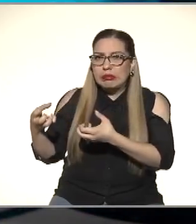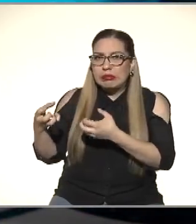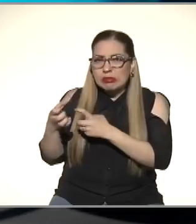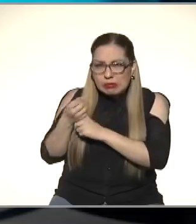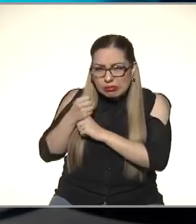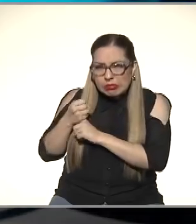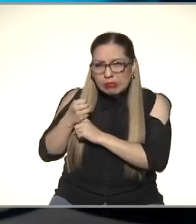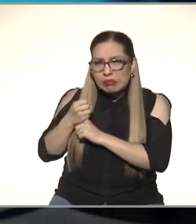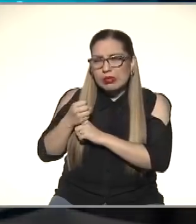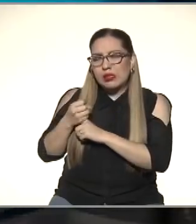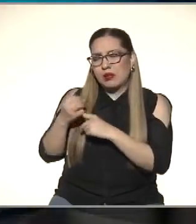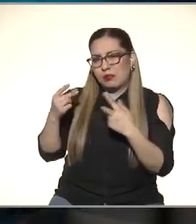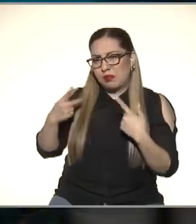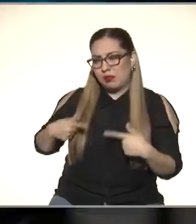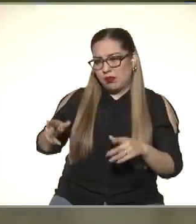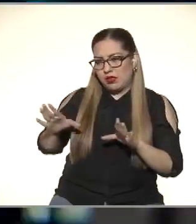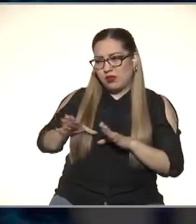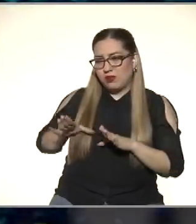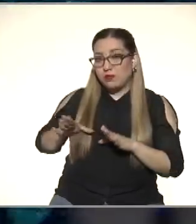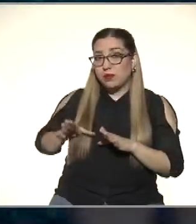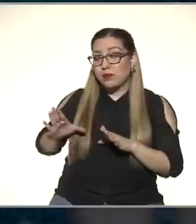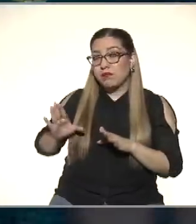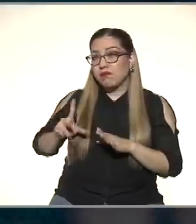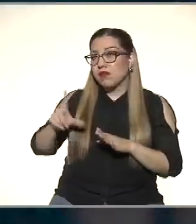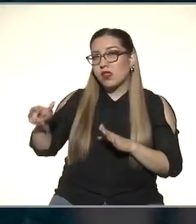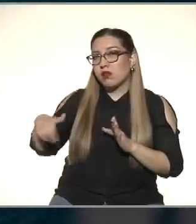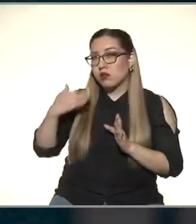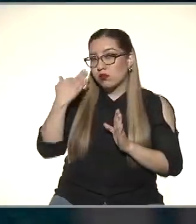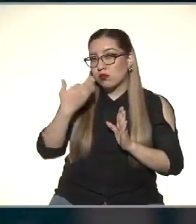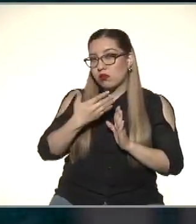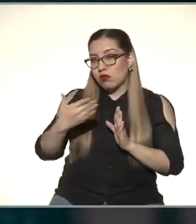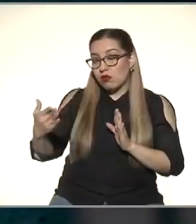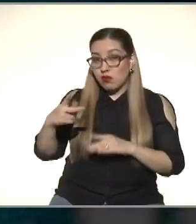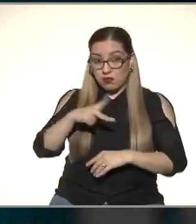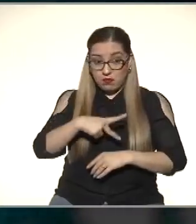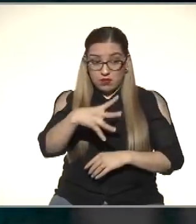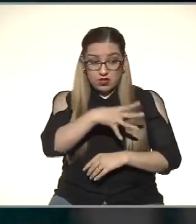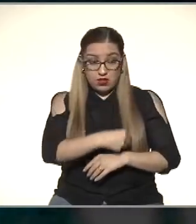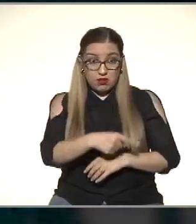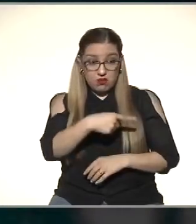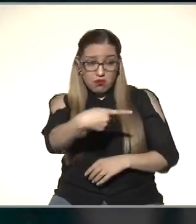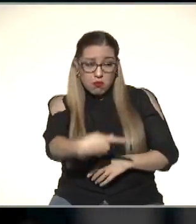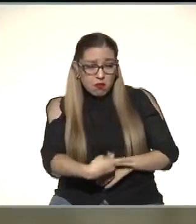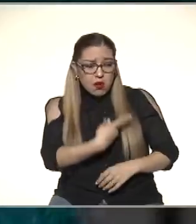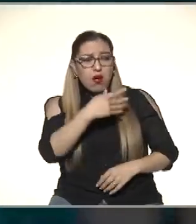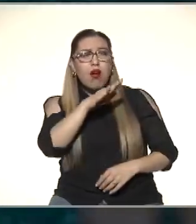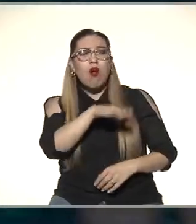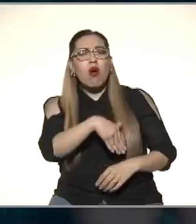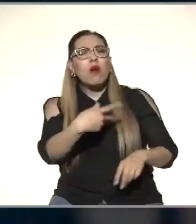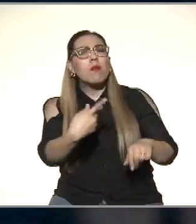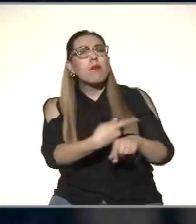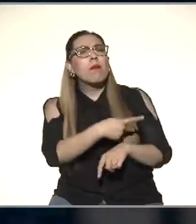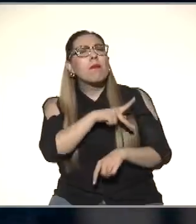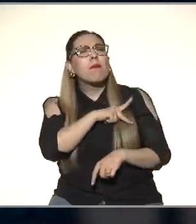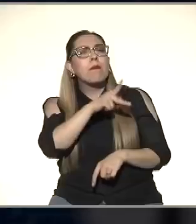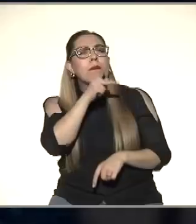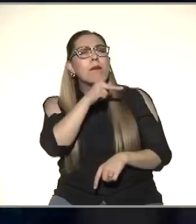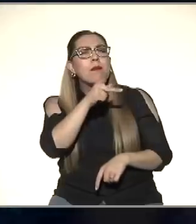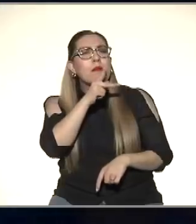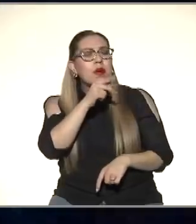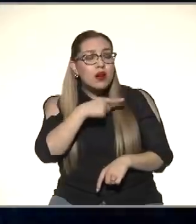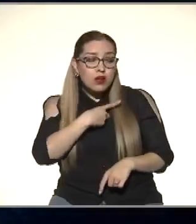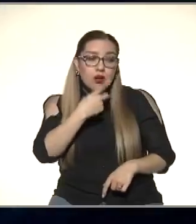me pregunte por su papá o qué pasó con su papá, yo le diré que pues me